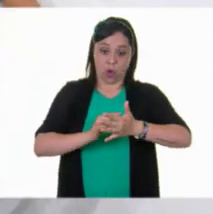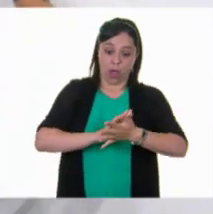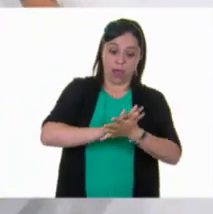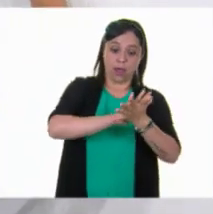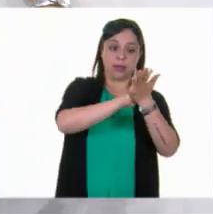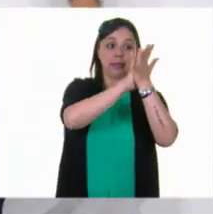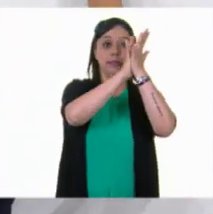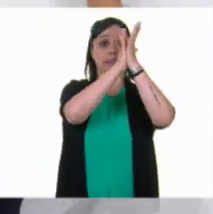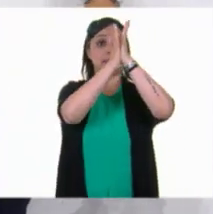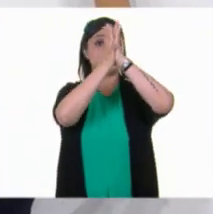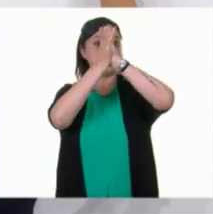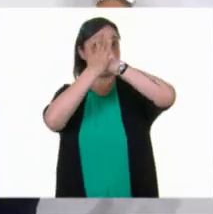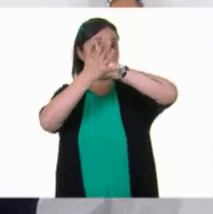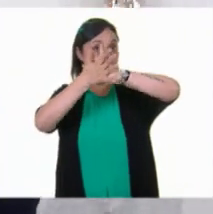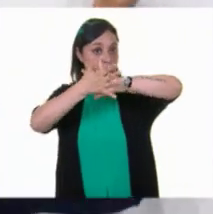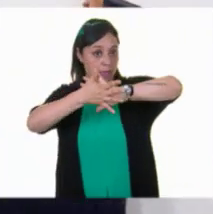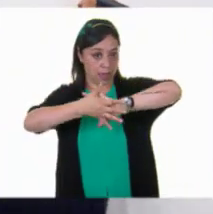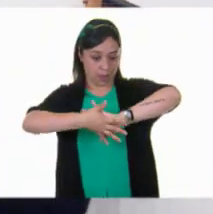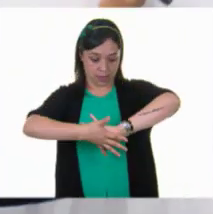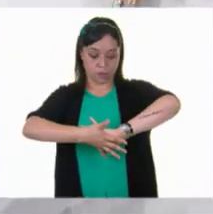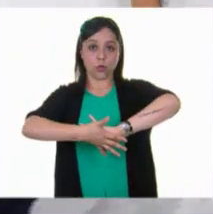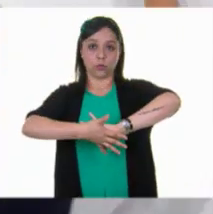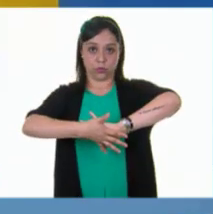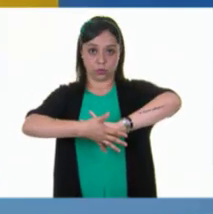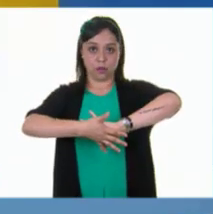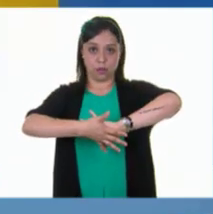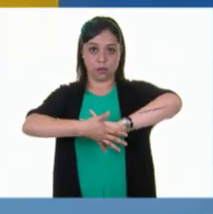que se producen